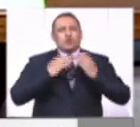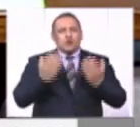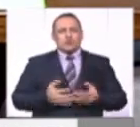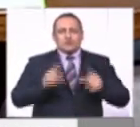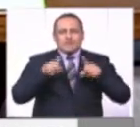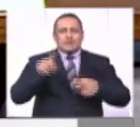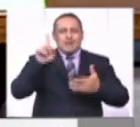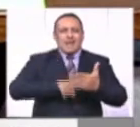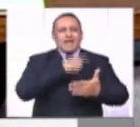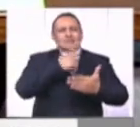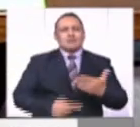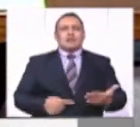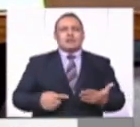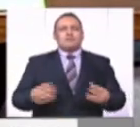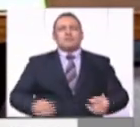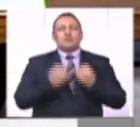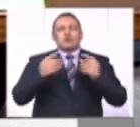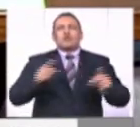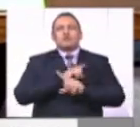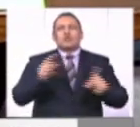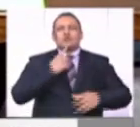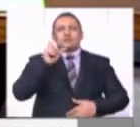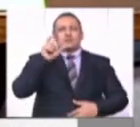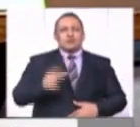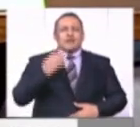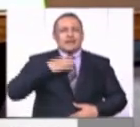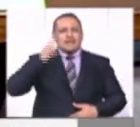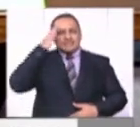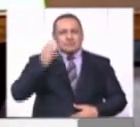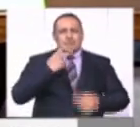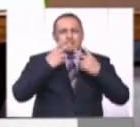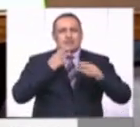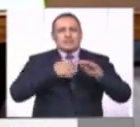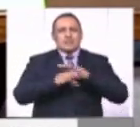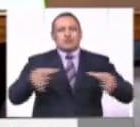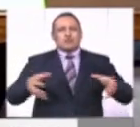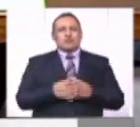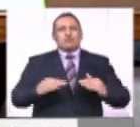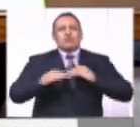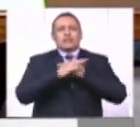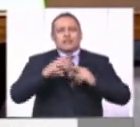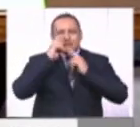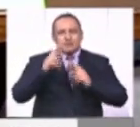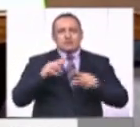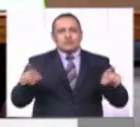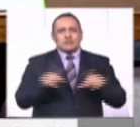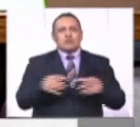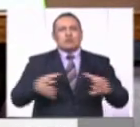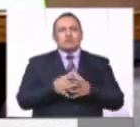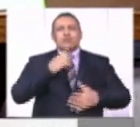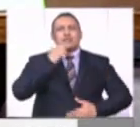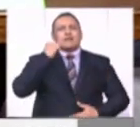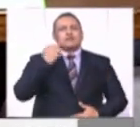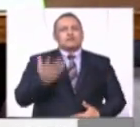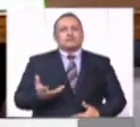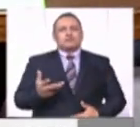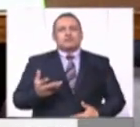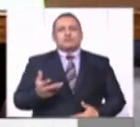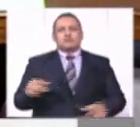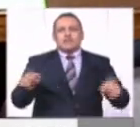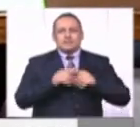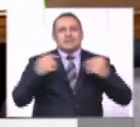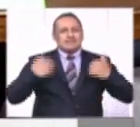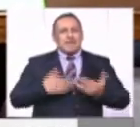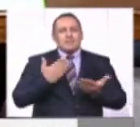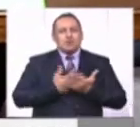ser inhabilitado porque no es una persona que sepa manejarse dentro de los cabales democráticos y dentro del Estado de derecho ya